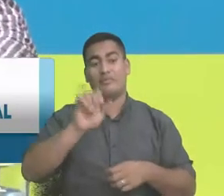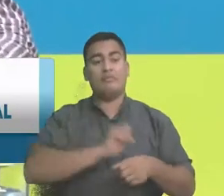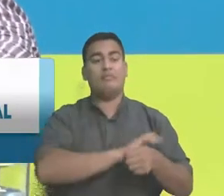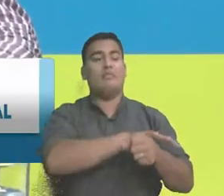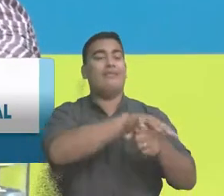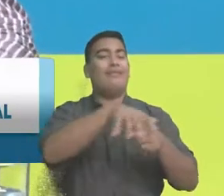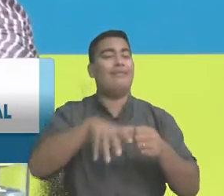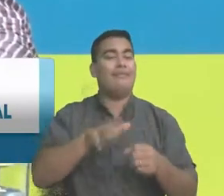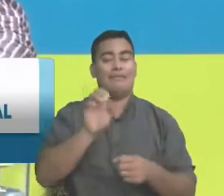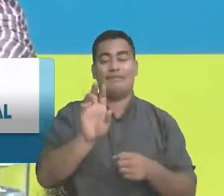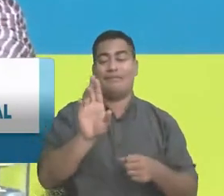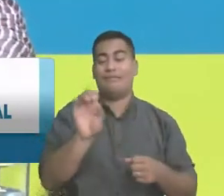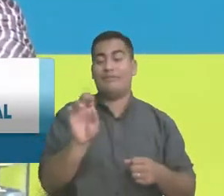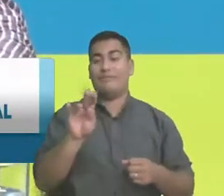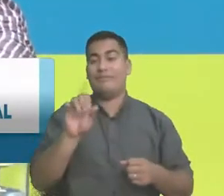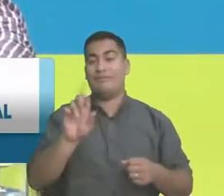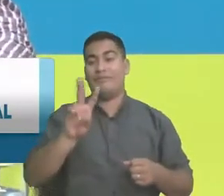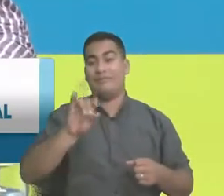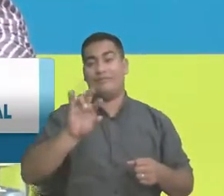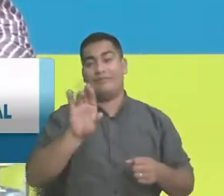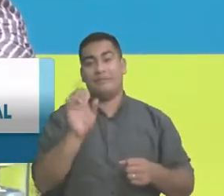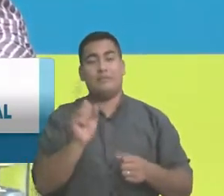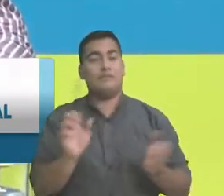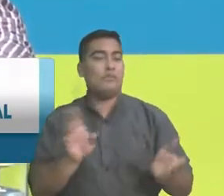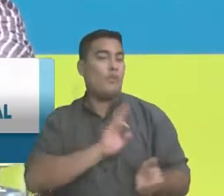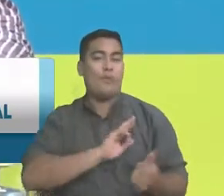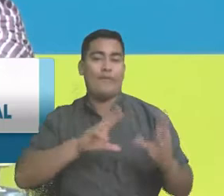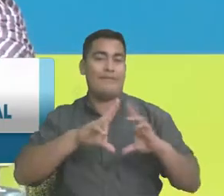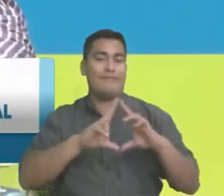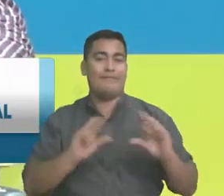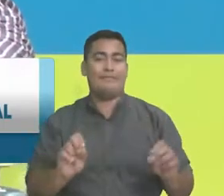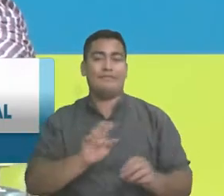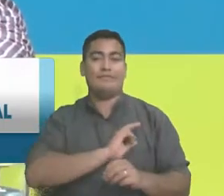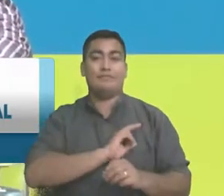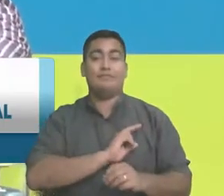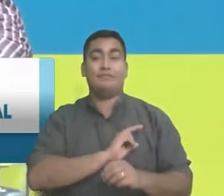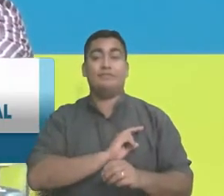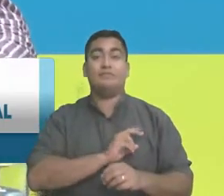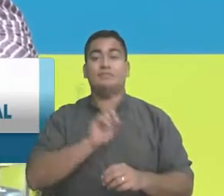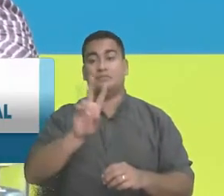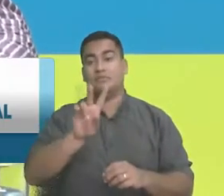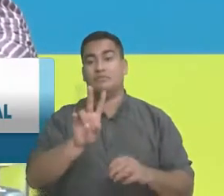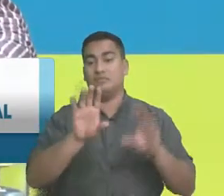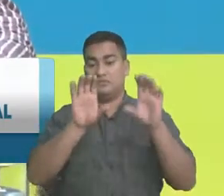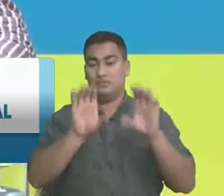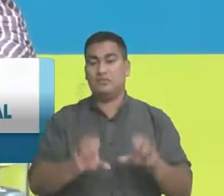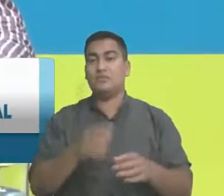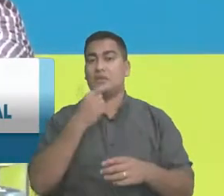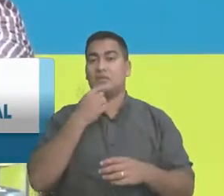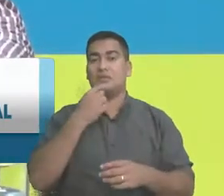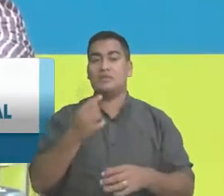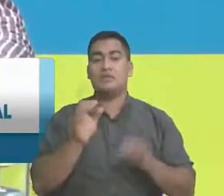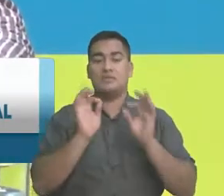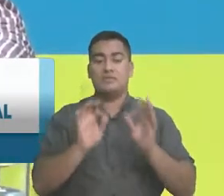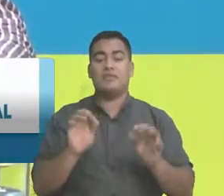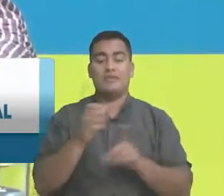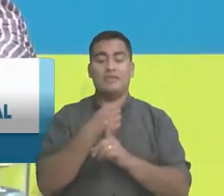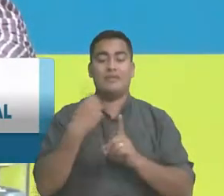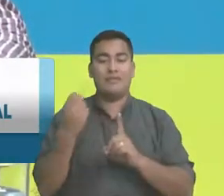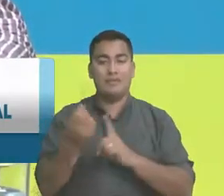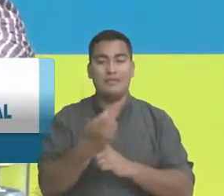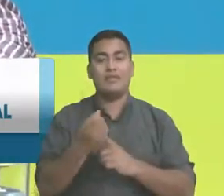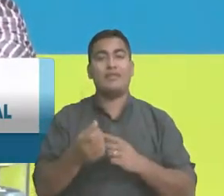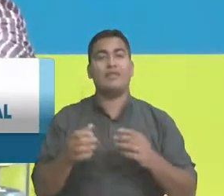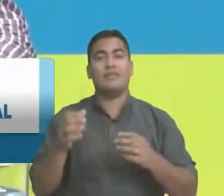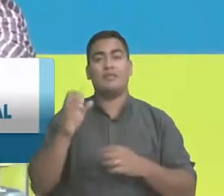gracias a Dios en nuestro país no ha entrado, y ahorita a mediodía lo reafirmó la Organización Panamericana